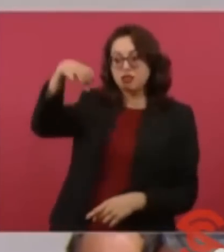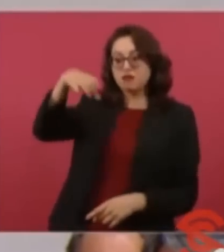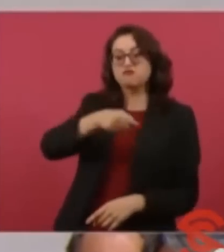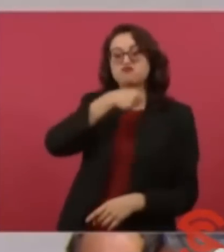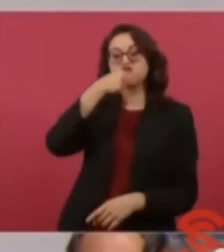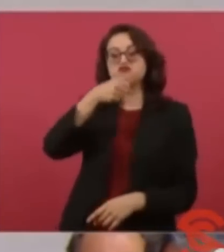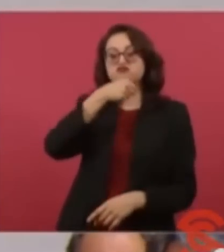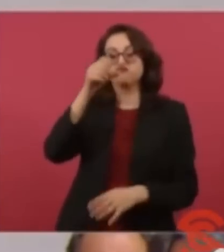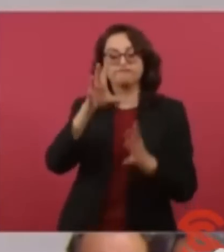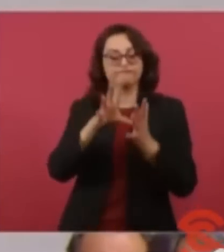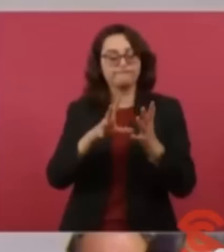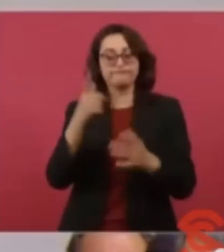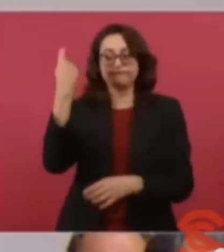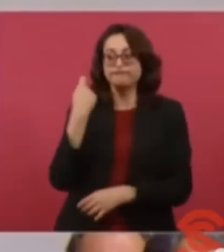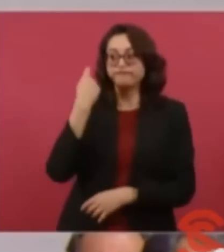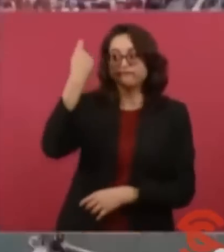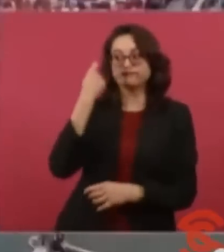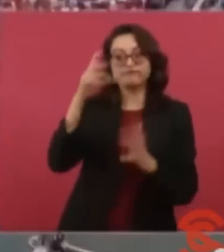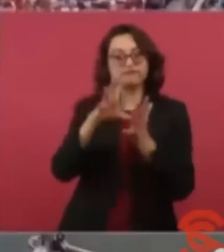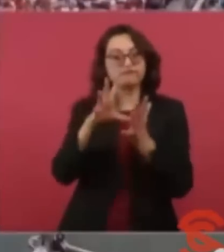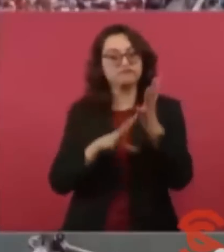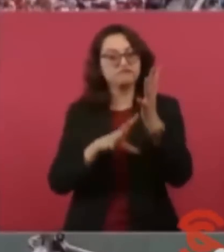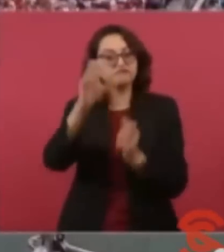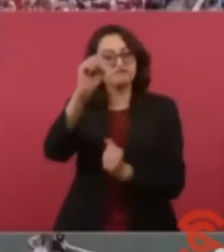constitucional. Es un derecho.